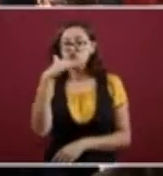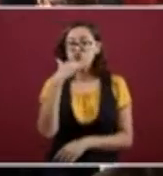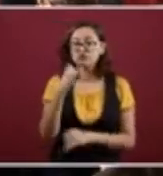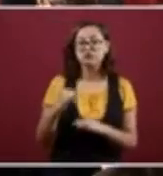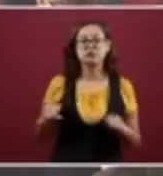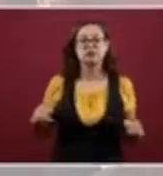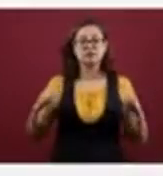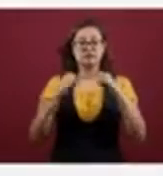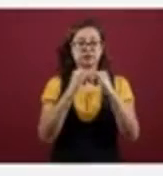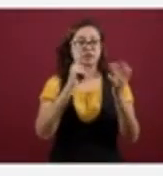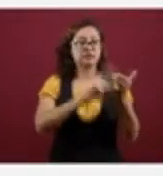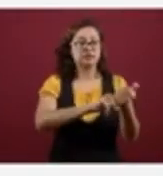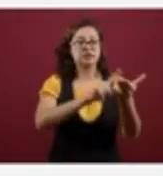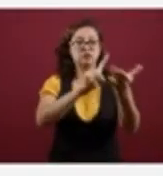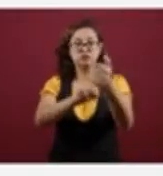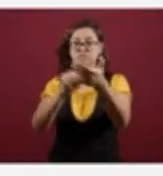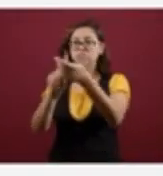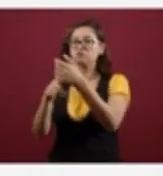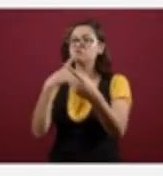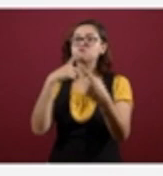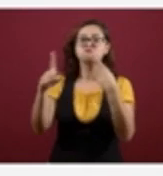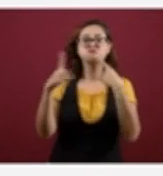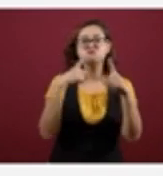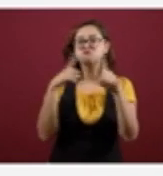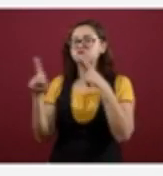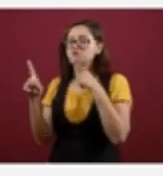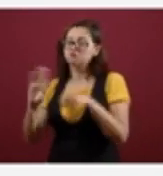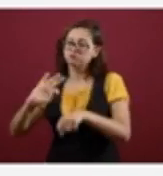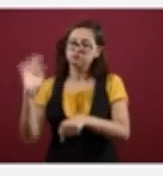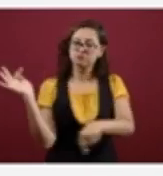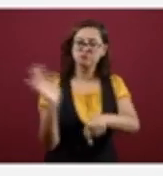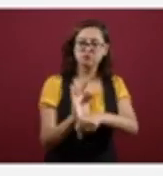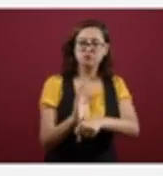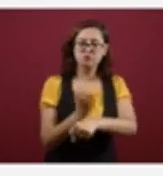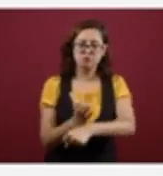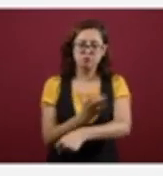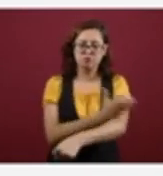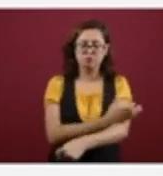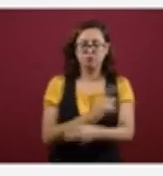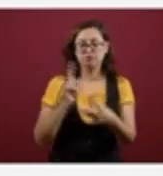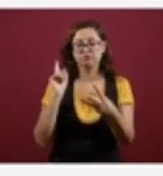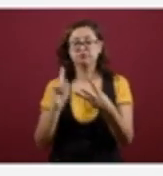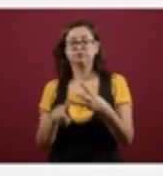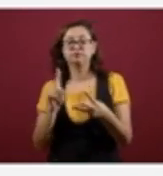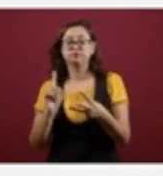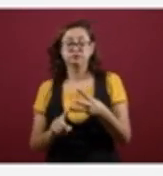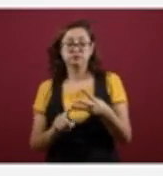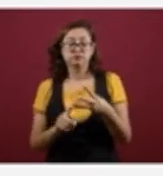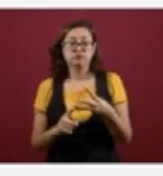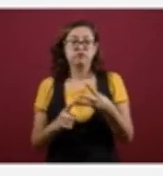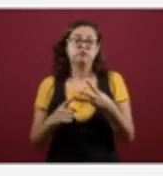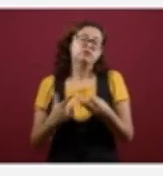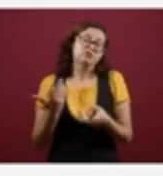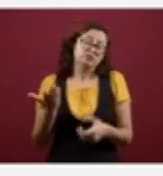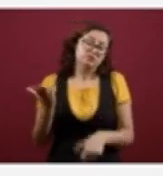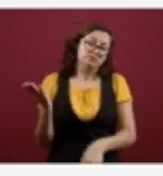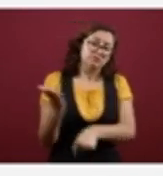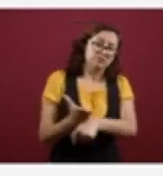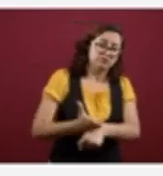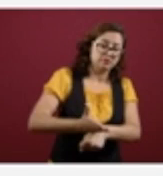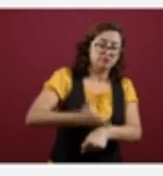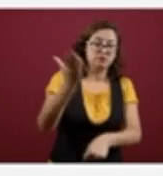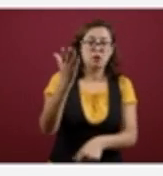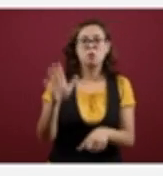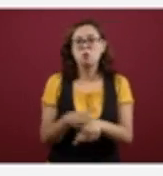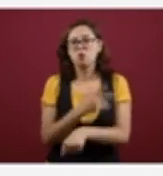que estén involucradas con la denuncia que se nos alerta y, finalmente, la sanción, que esto no sea nada más una botella lanzada